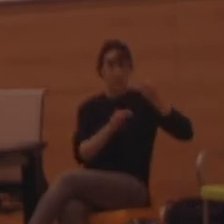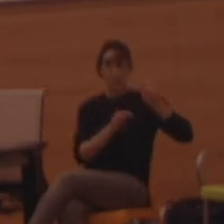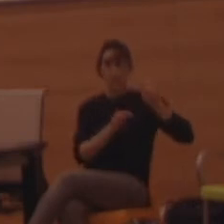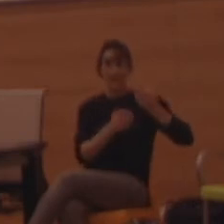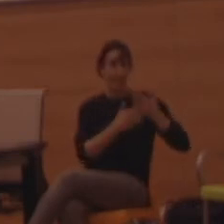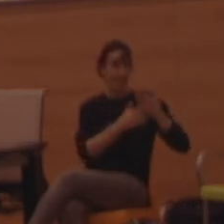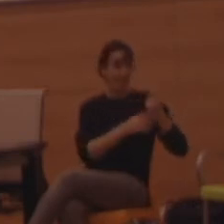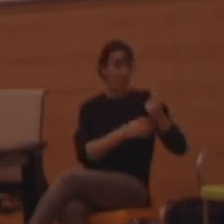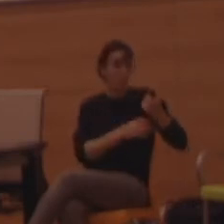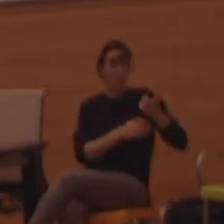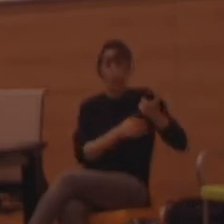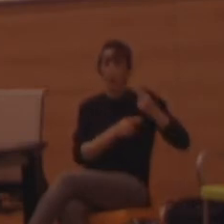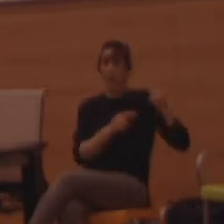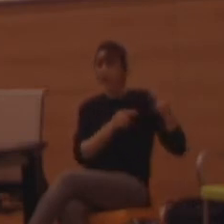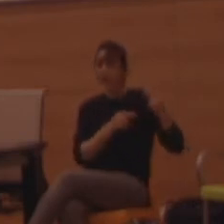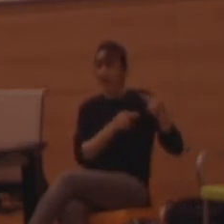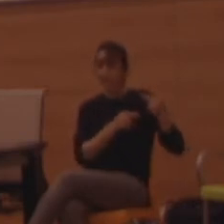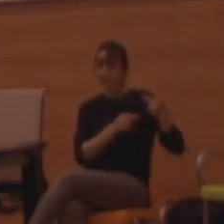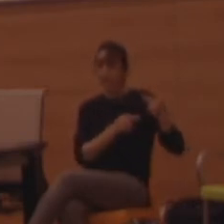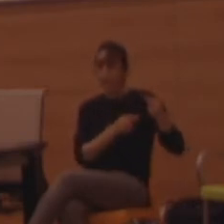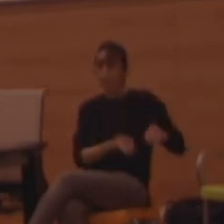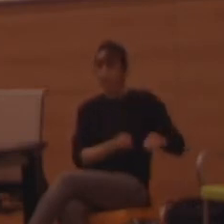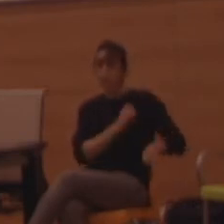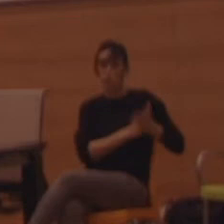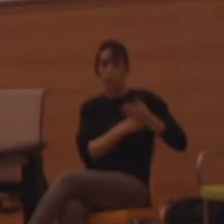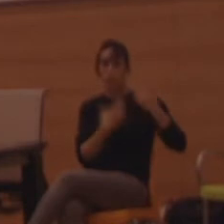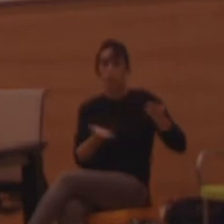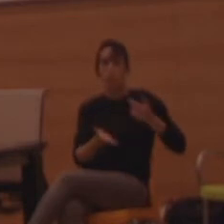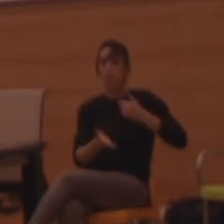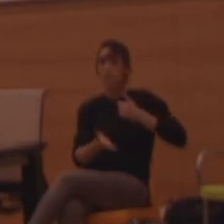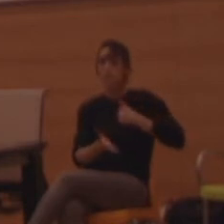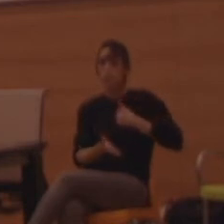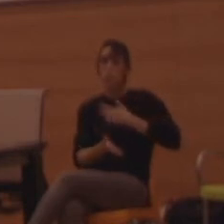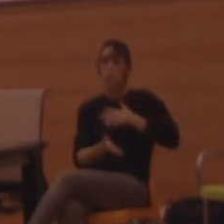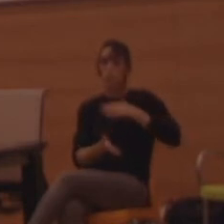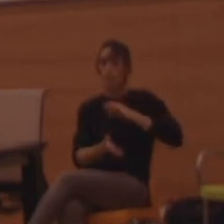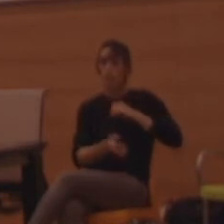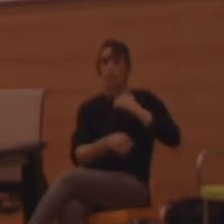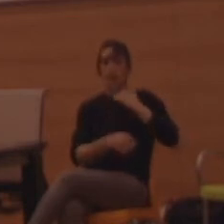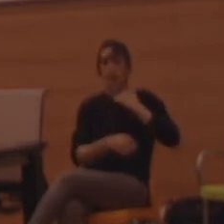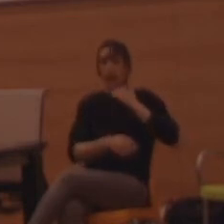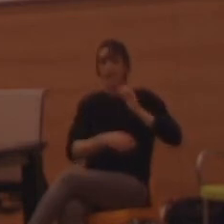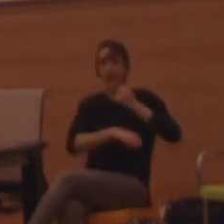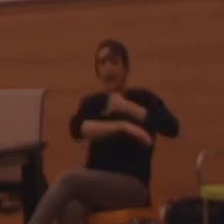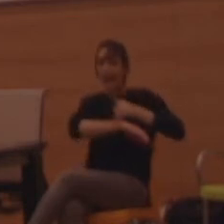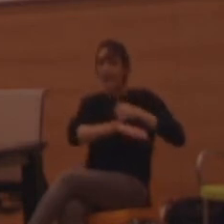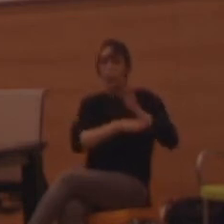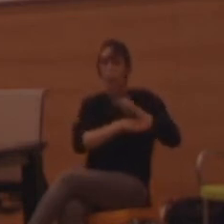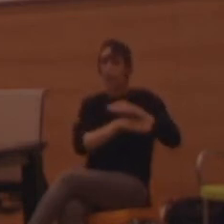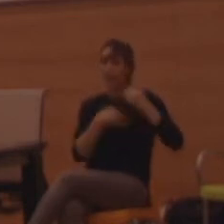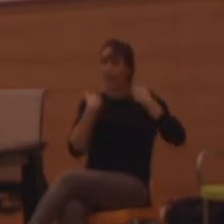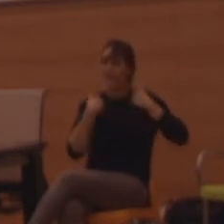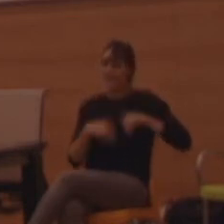optado siempre que podemos de mantener la plata prácticamente hasta la cicatrización, o lo recomendamos porque nosotros ya no lo tenemos